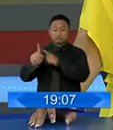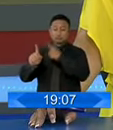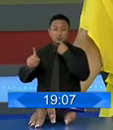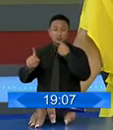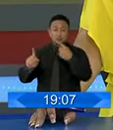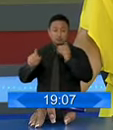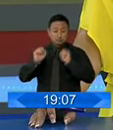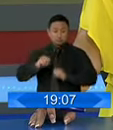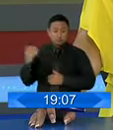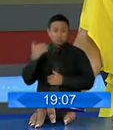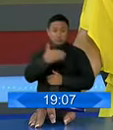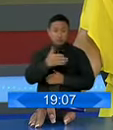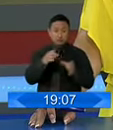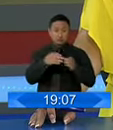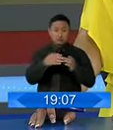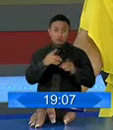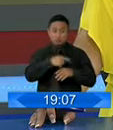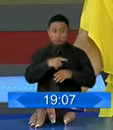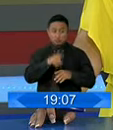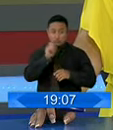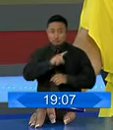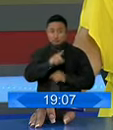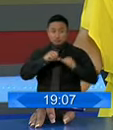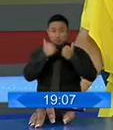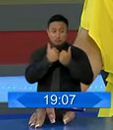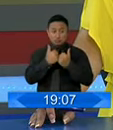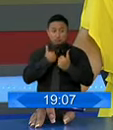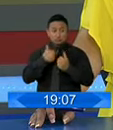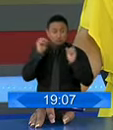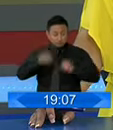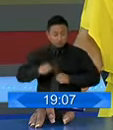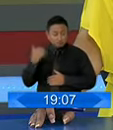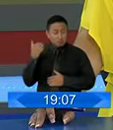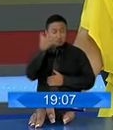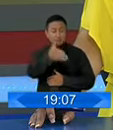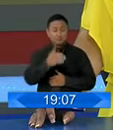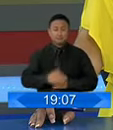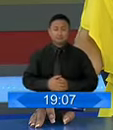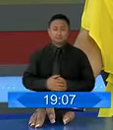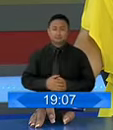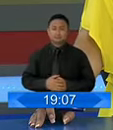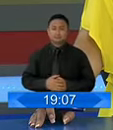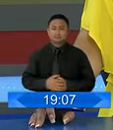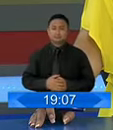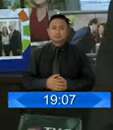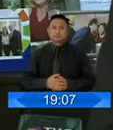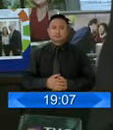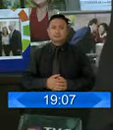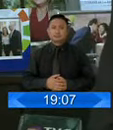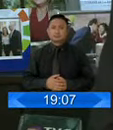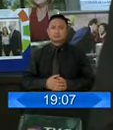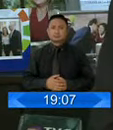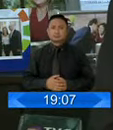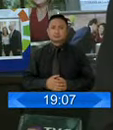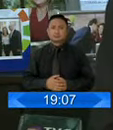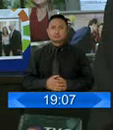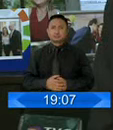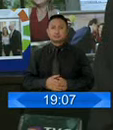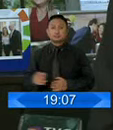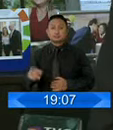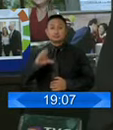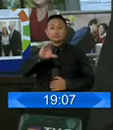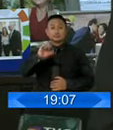ante la Comisión de Fiscalización y, de ser necesario, ante el Pleno de la Asamblea Nacional. Yo felicito al CAL por